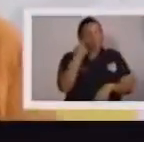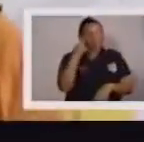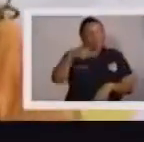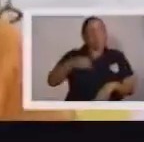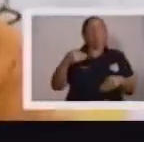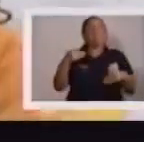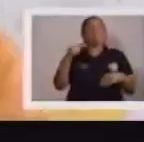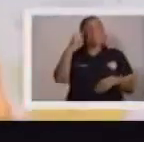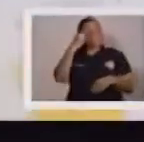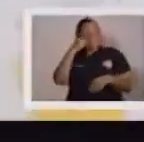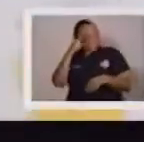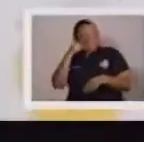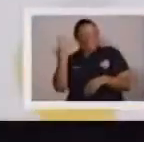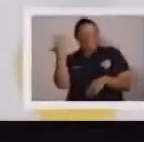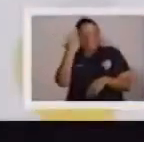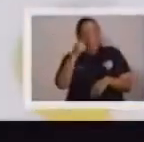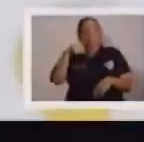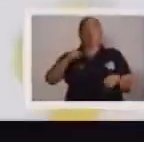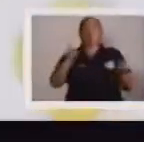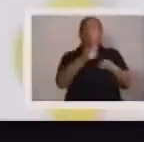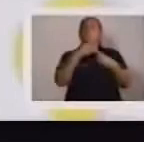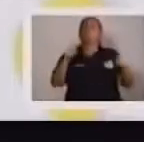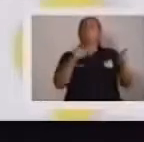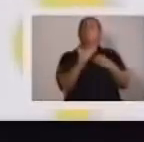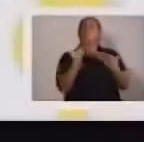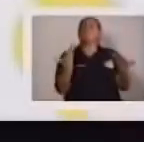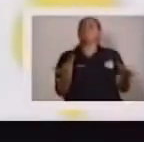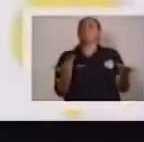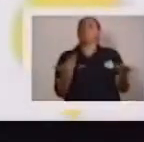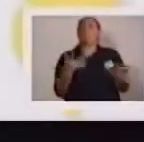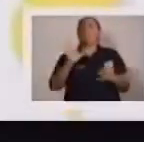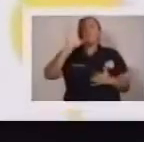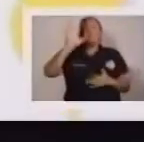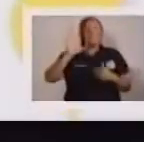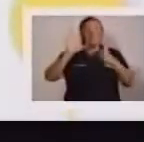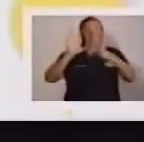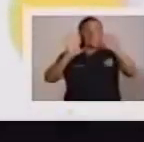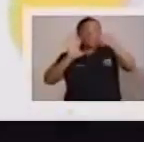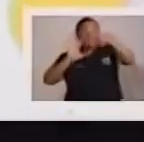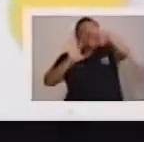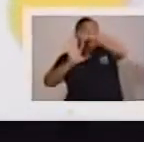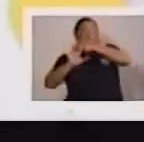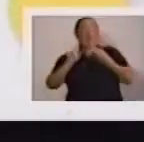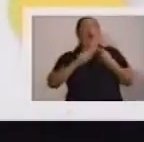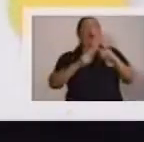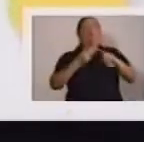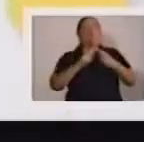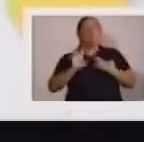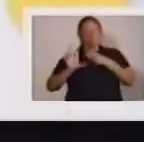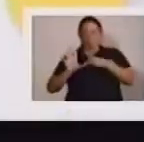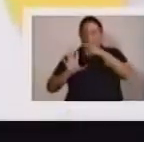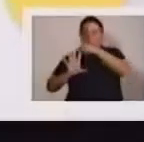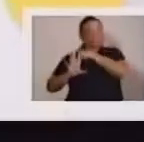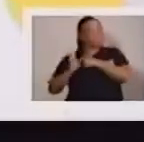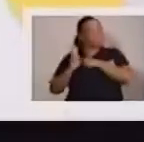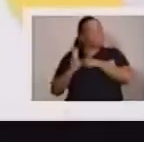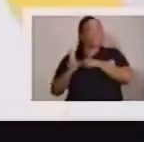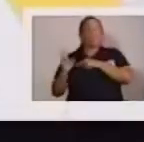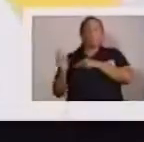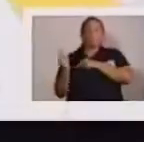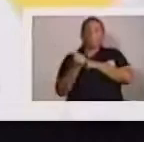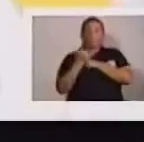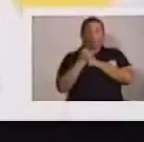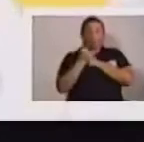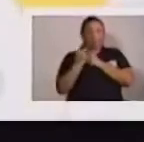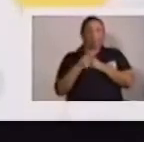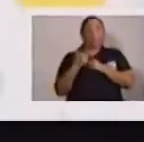con nosotros para divertirnos. Hoy tenemos una canción con 5 amigos maravillosos. Sí, estos 5 amigos nos acompañan todos los